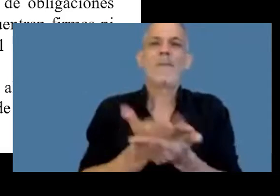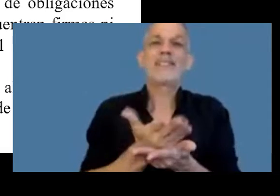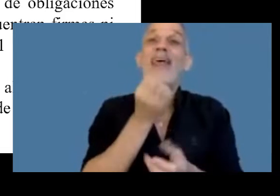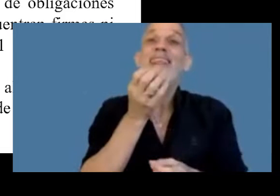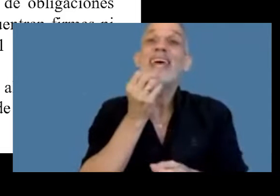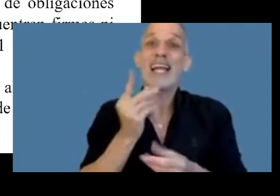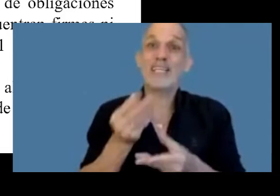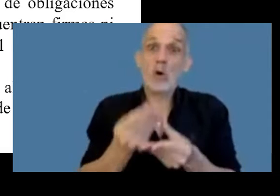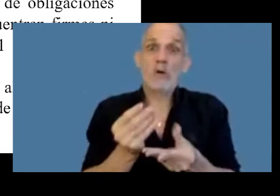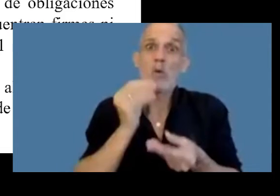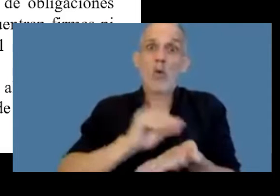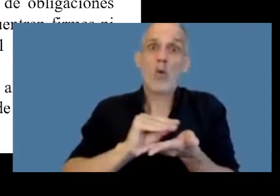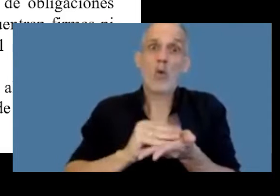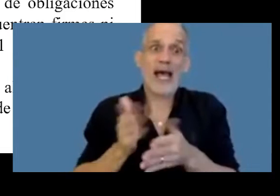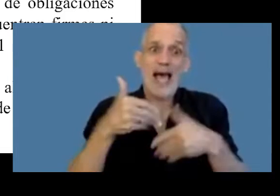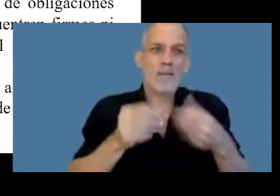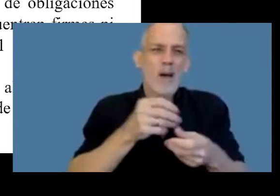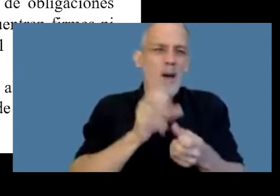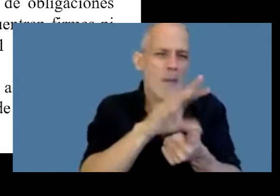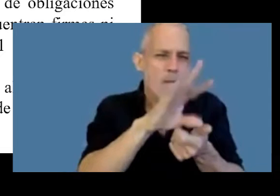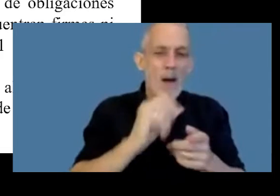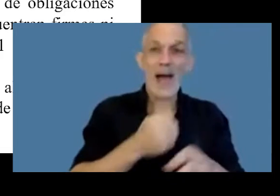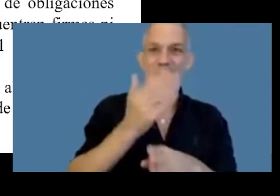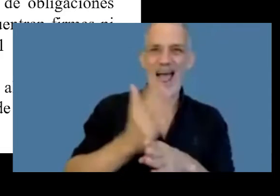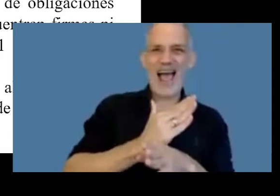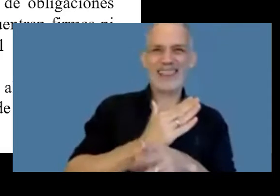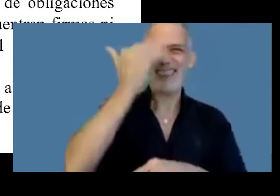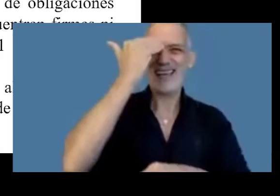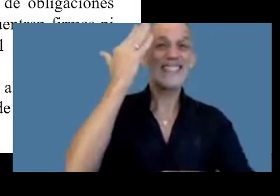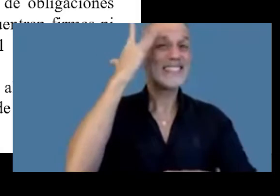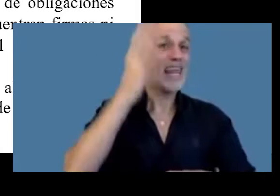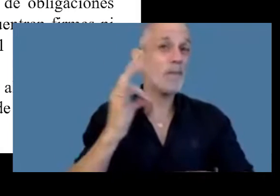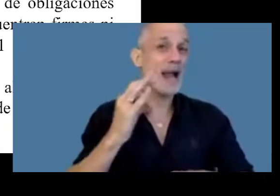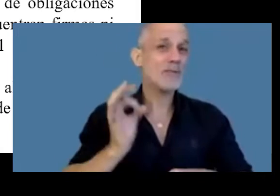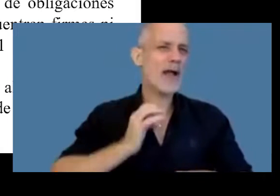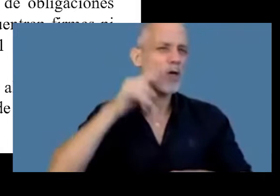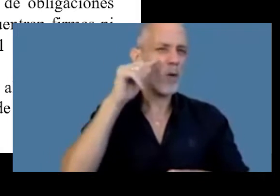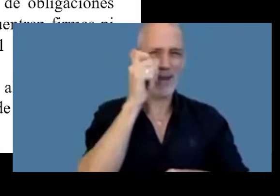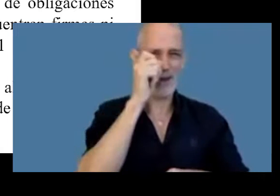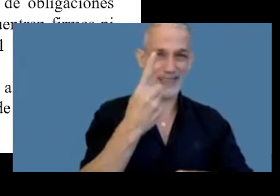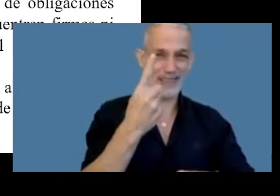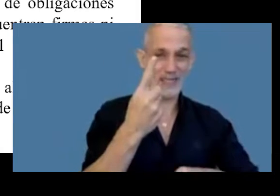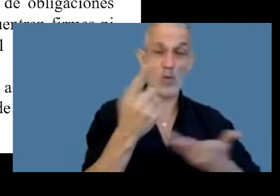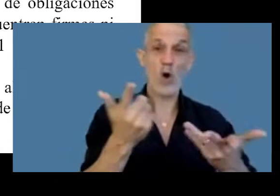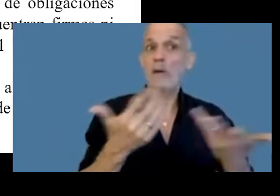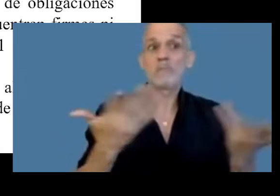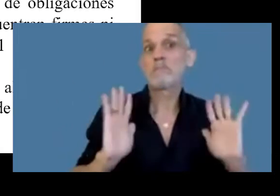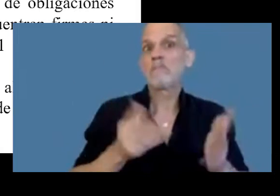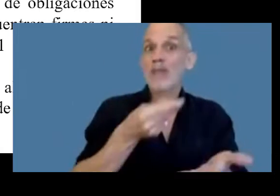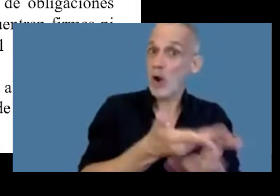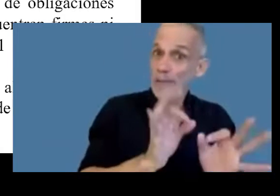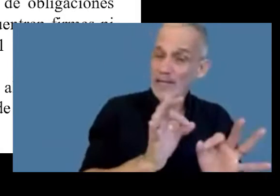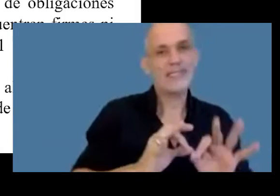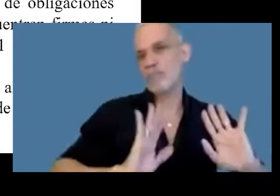juradas antes del 15 de marzo del 2021. Si no las presenté, no puedo cumplir la obligación.